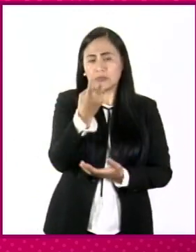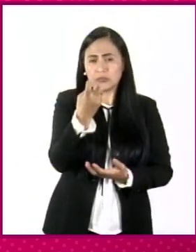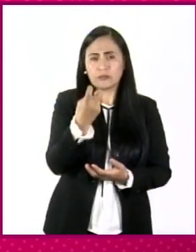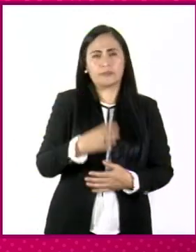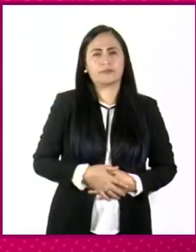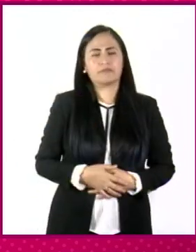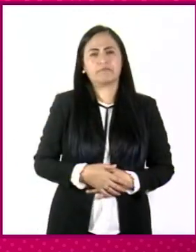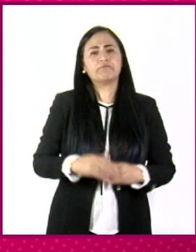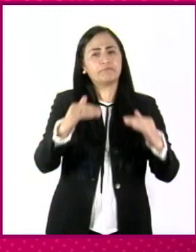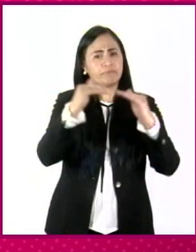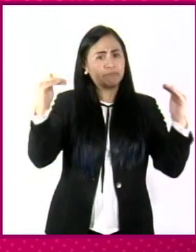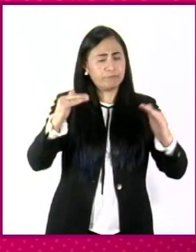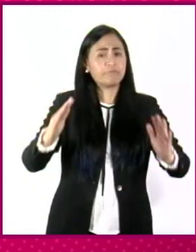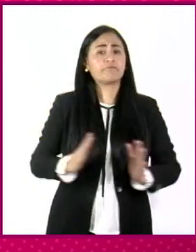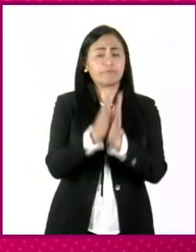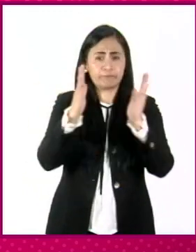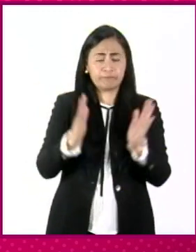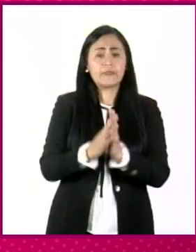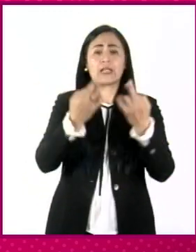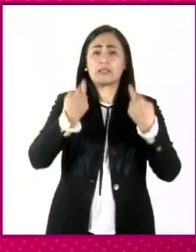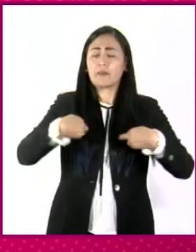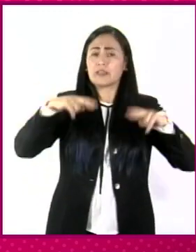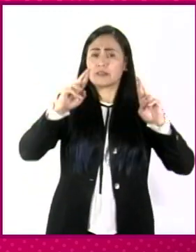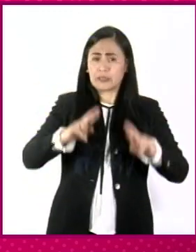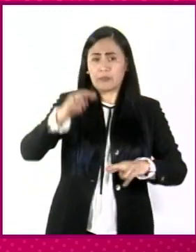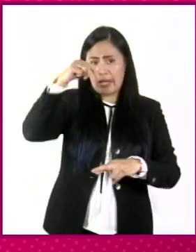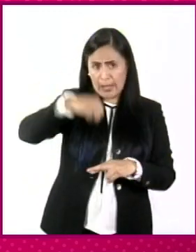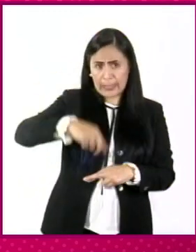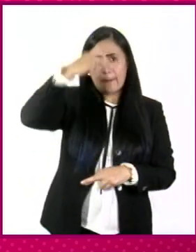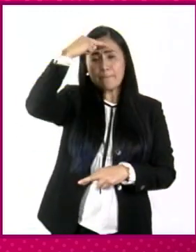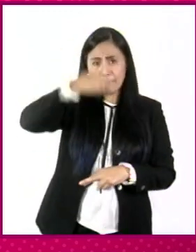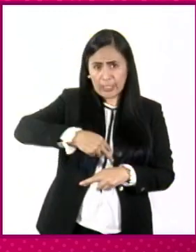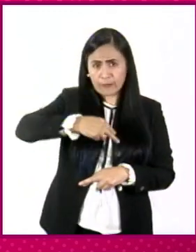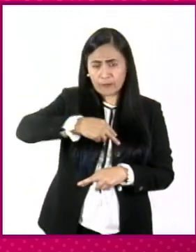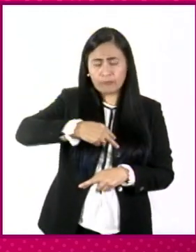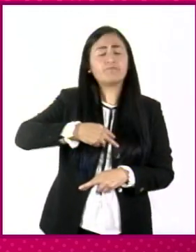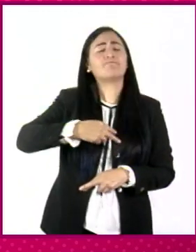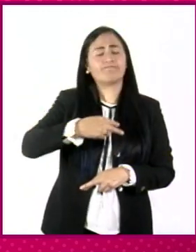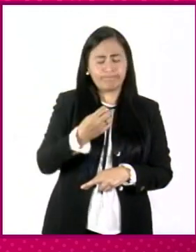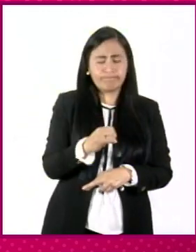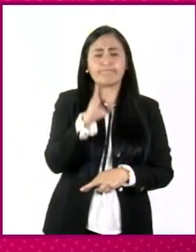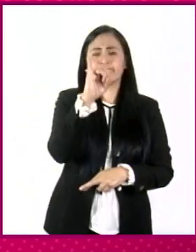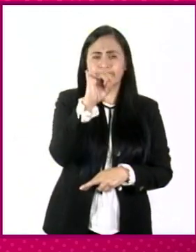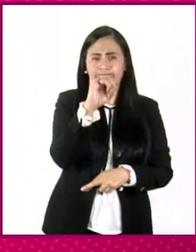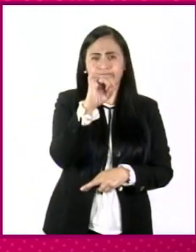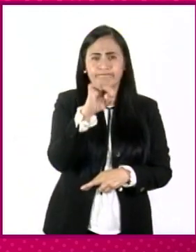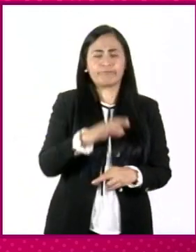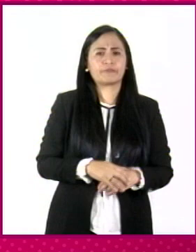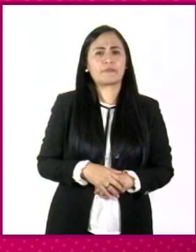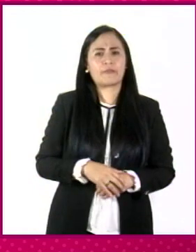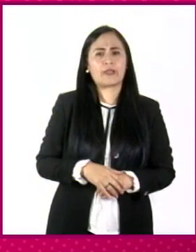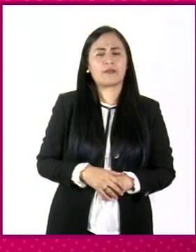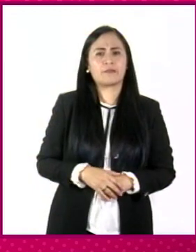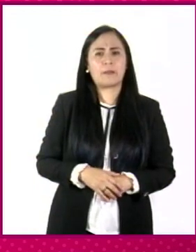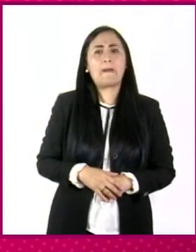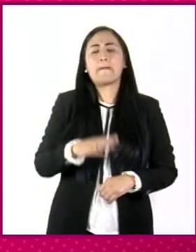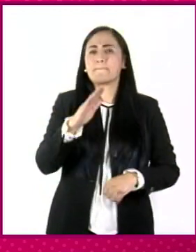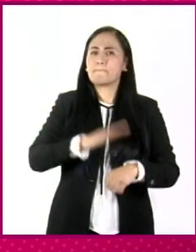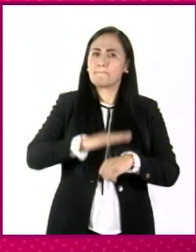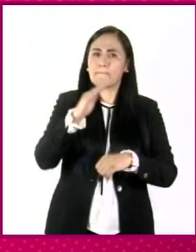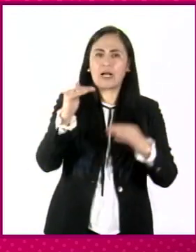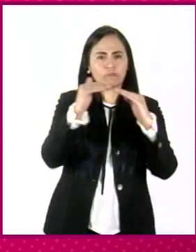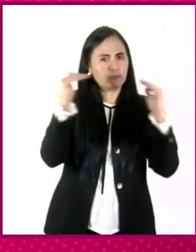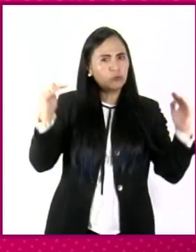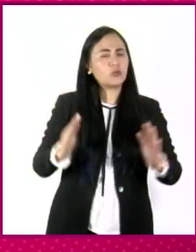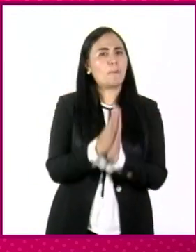juego de la democracia representativa en nuestro país dio cauce justamente a tener, digamos, este espacio de más democracia, ¿no?